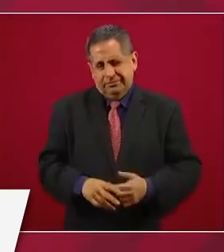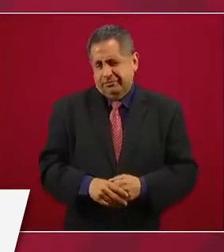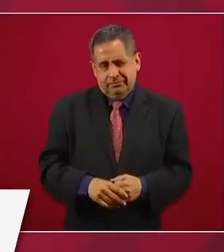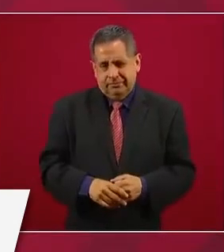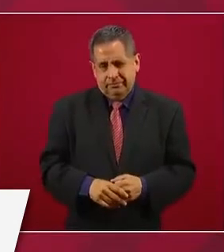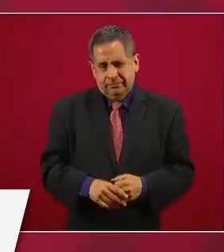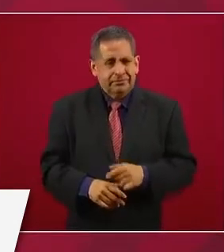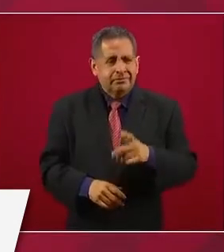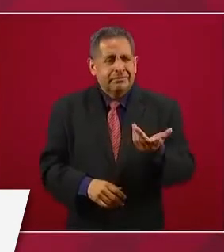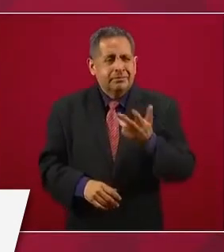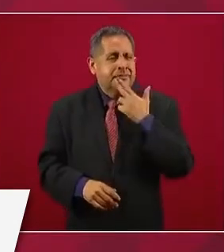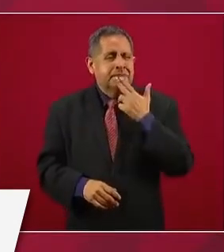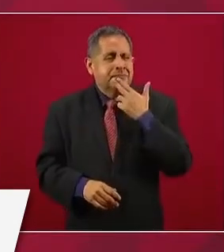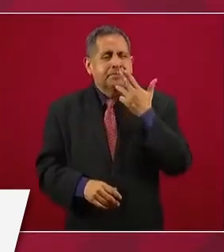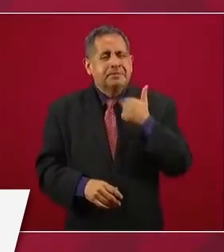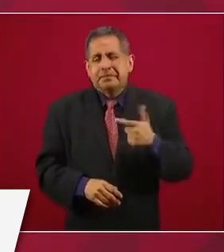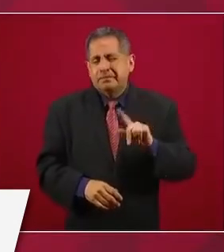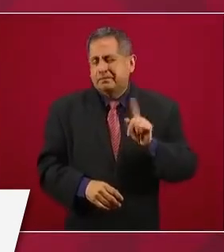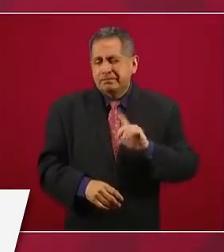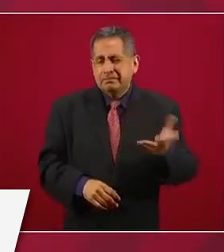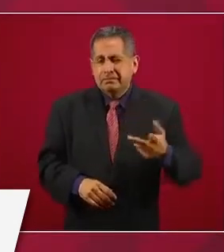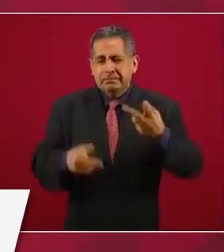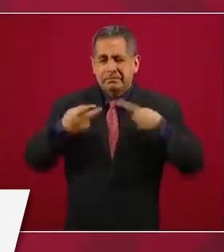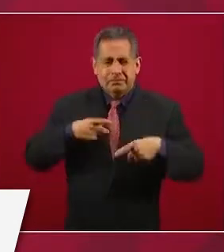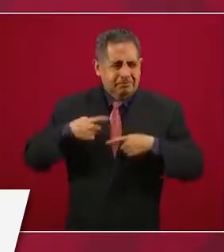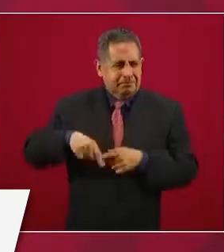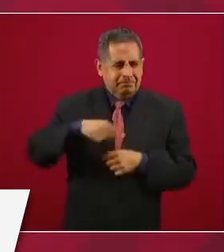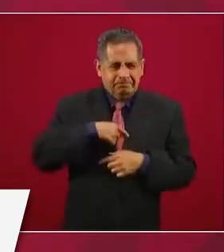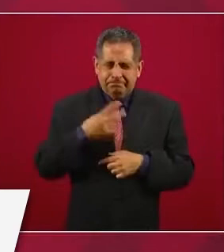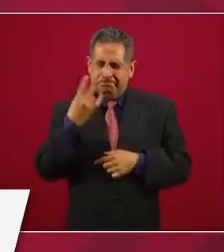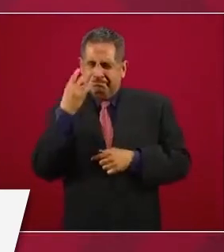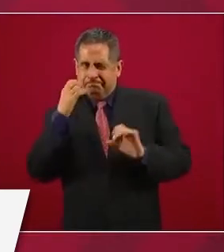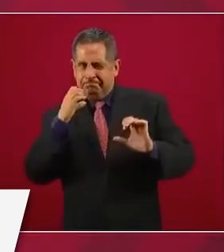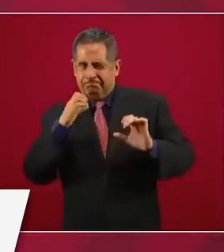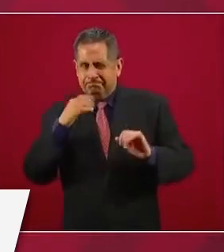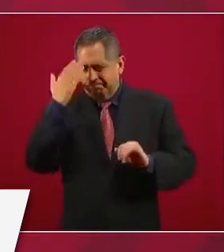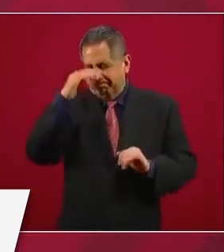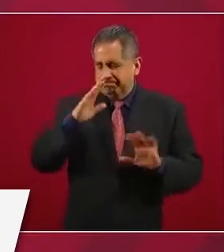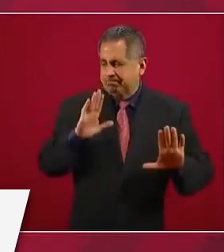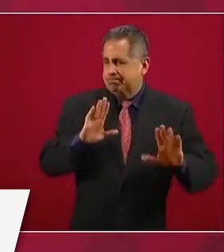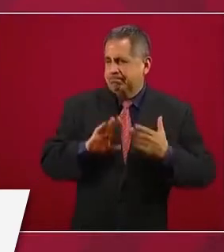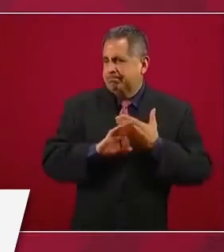Además, eso ya no les funciona porque la gente está muy consciente.